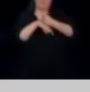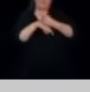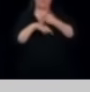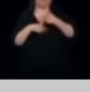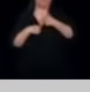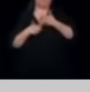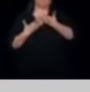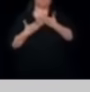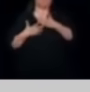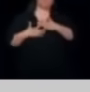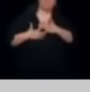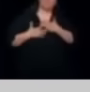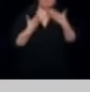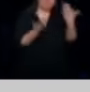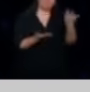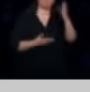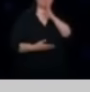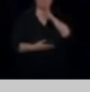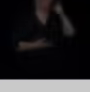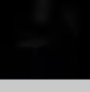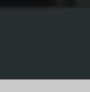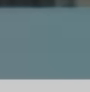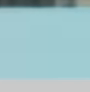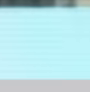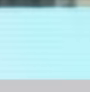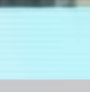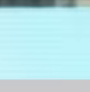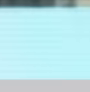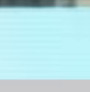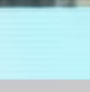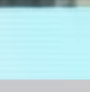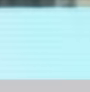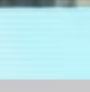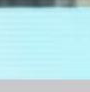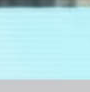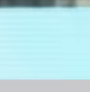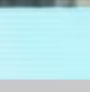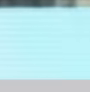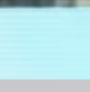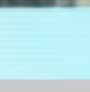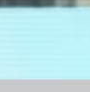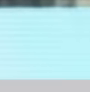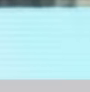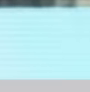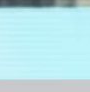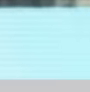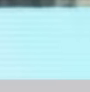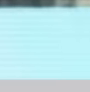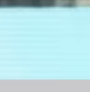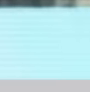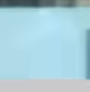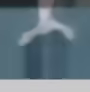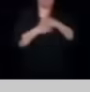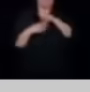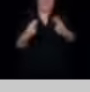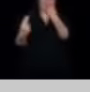de este gobierno la va a pasar mal porque los números son horribles. Digamos, la cantidad de críticas que se esperaban a su gestión económica en